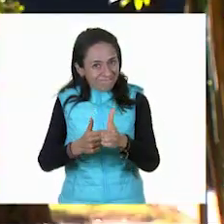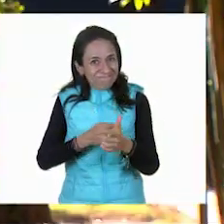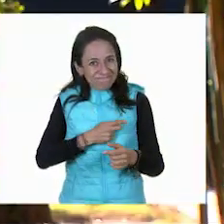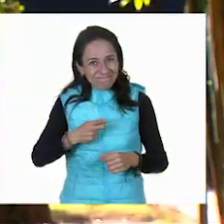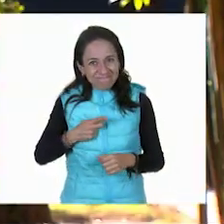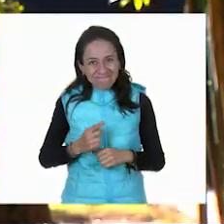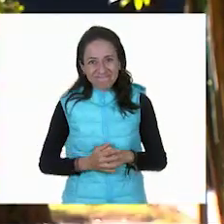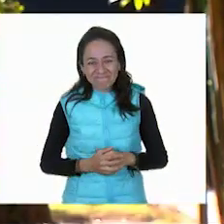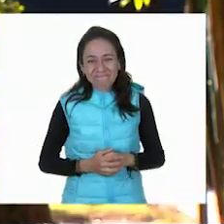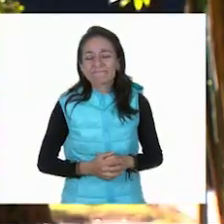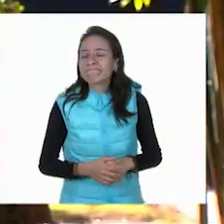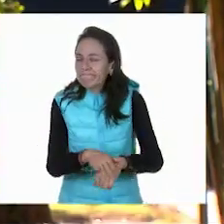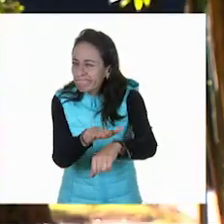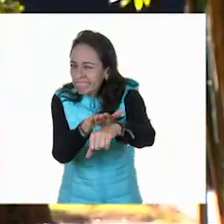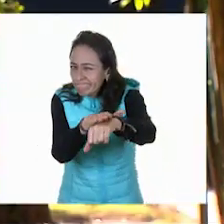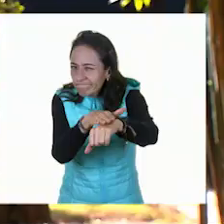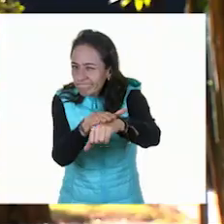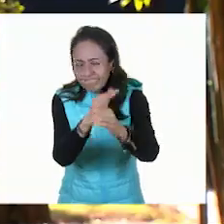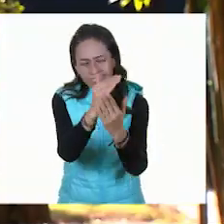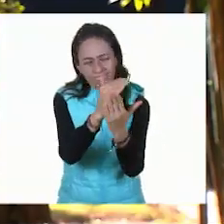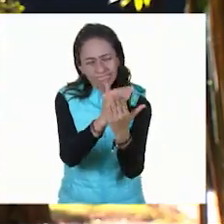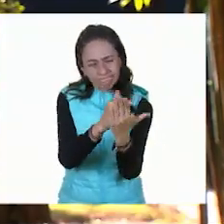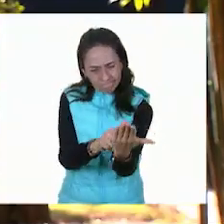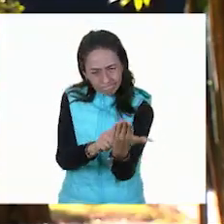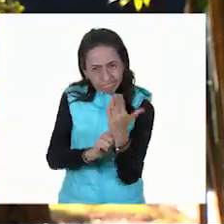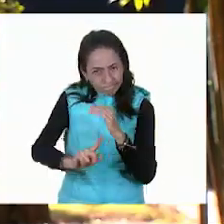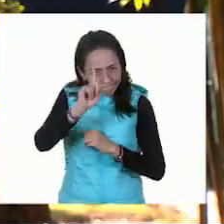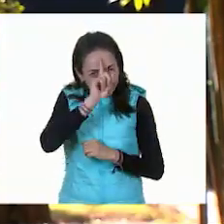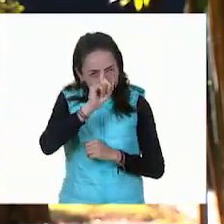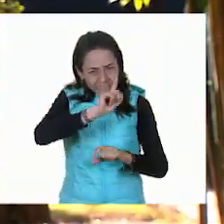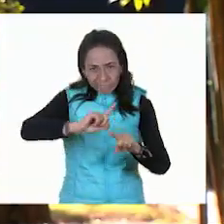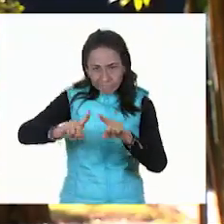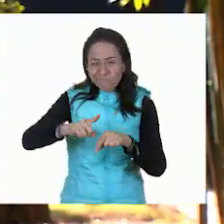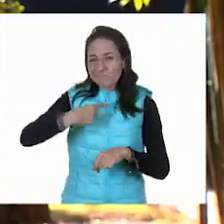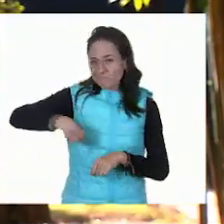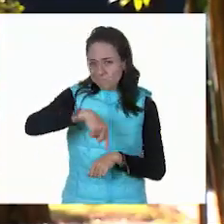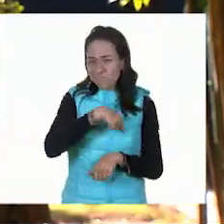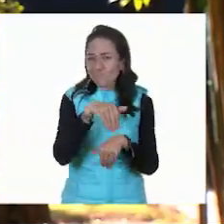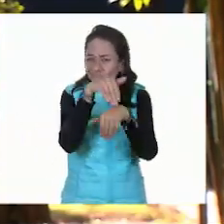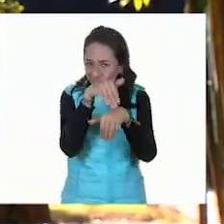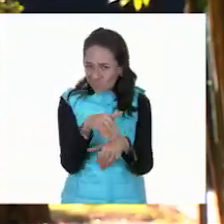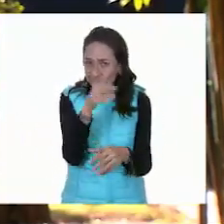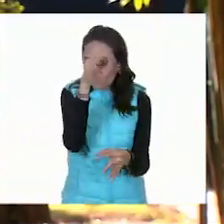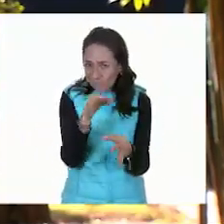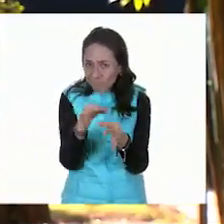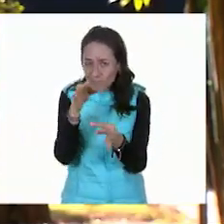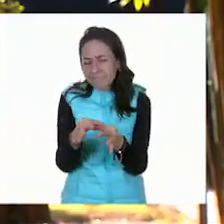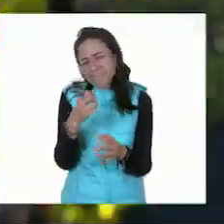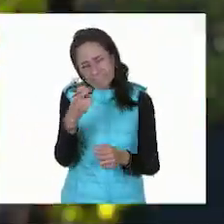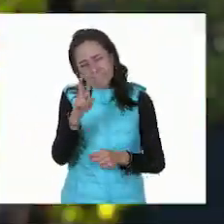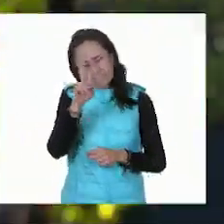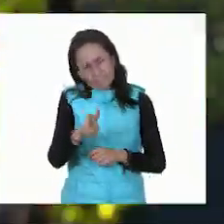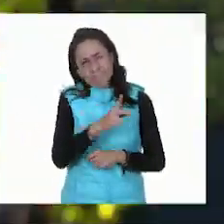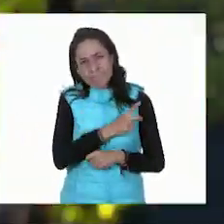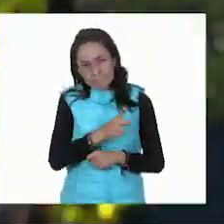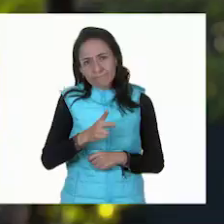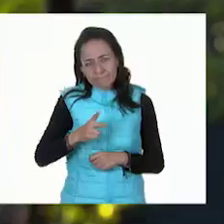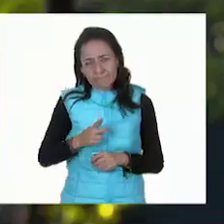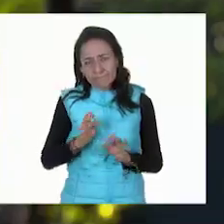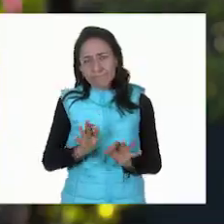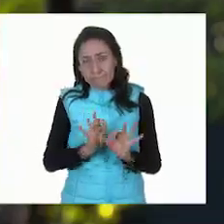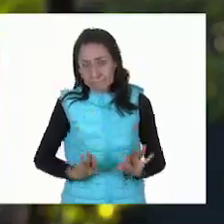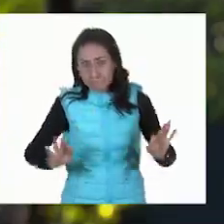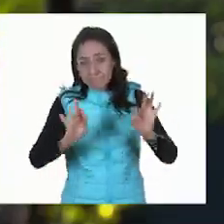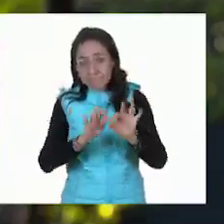Es muy importante continuar con las recomendaciones para evitar contagios de COVID. Trata de